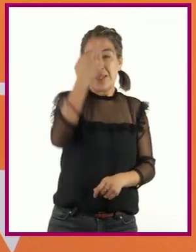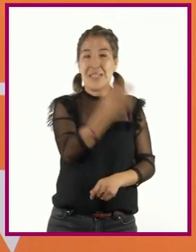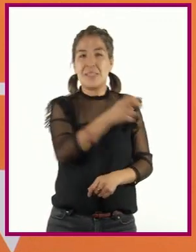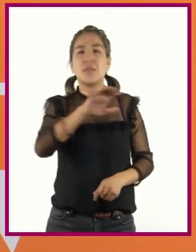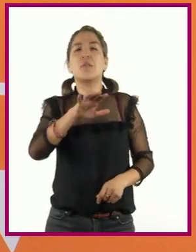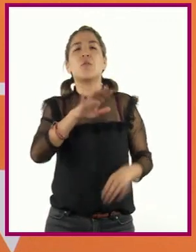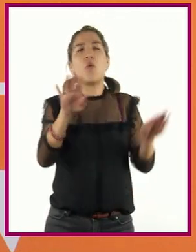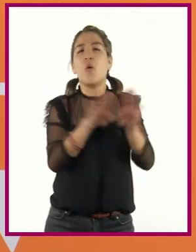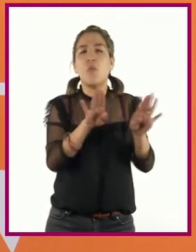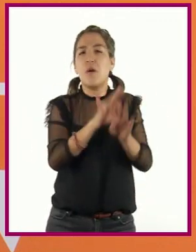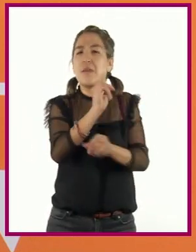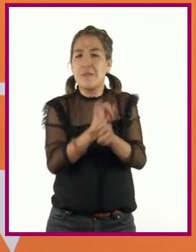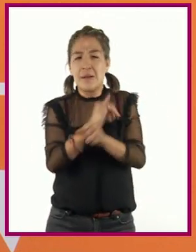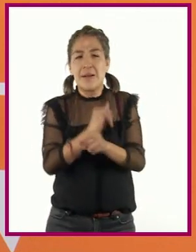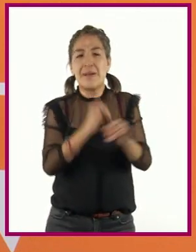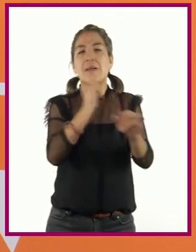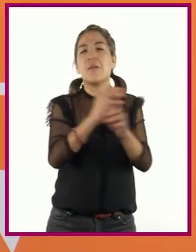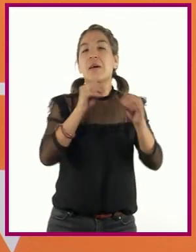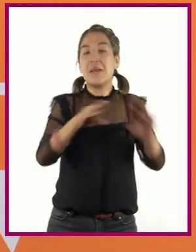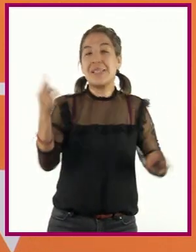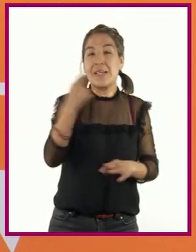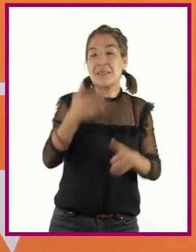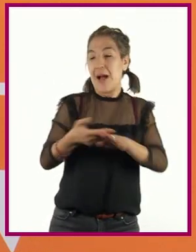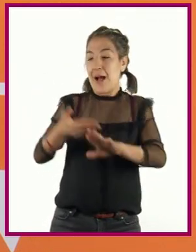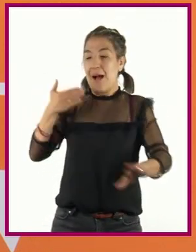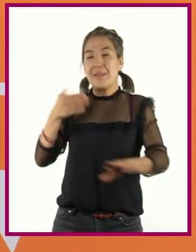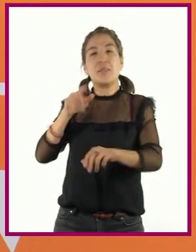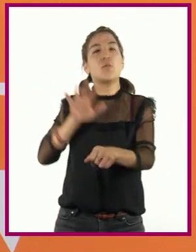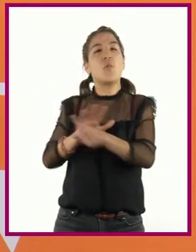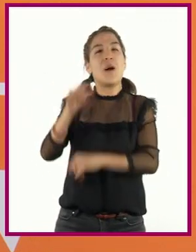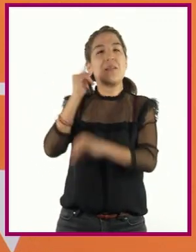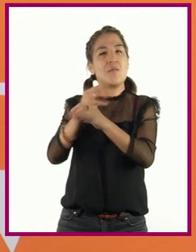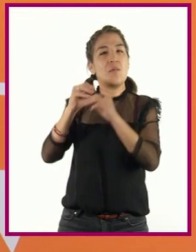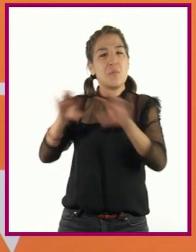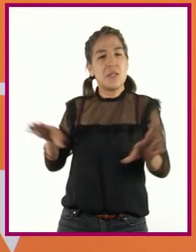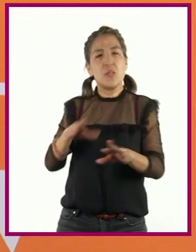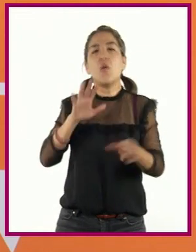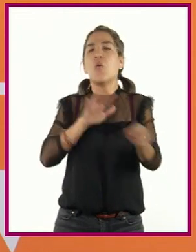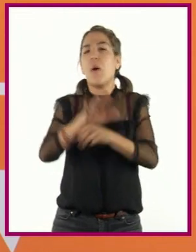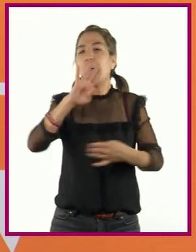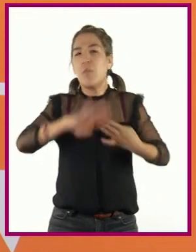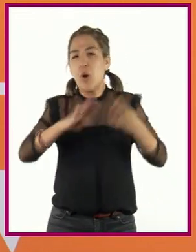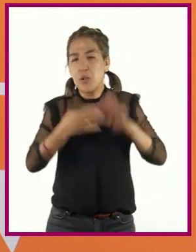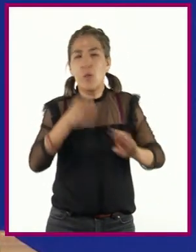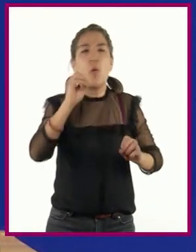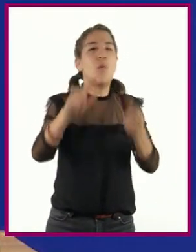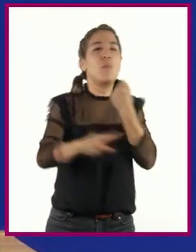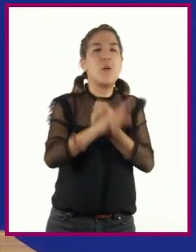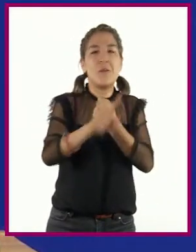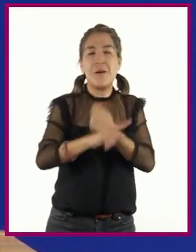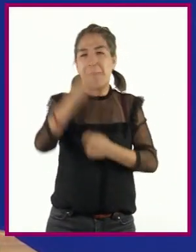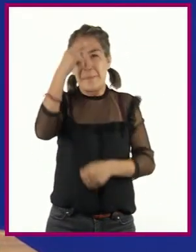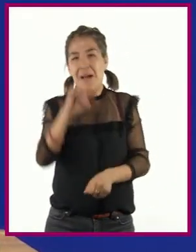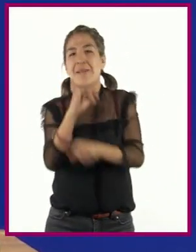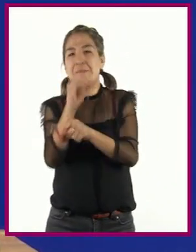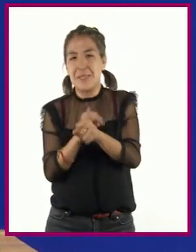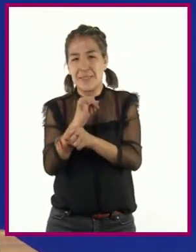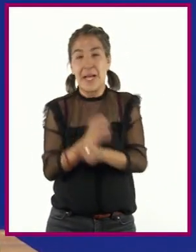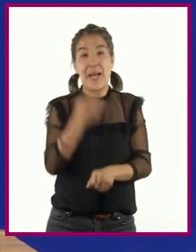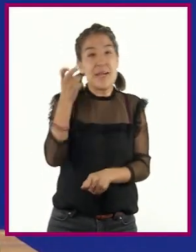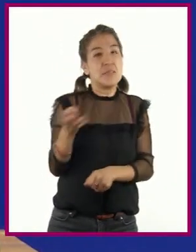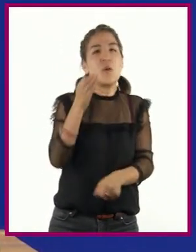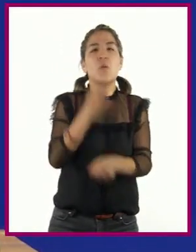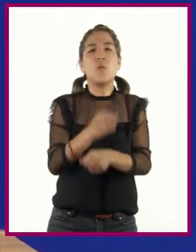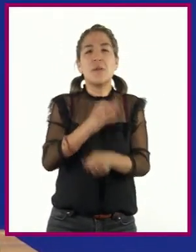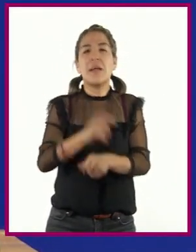búsqueda responde a una necesidad de información previa, generada por algún motivo o situación. En este caso, profesora,